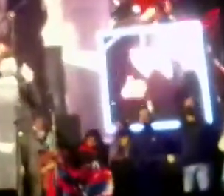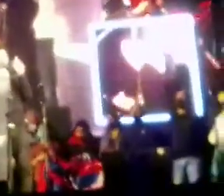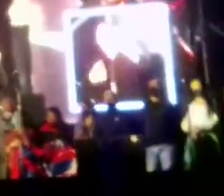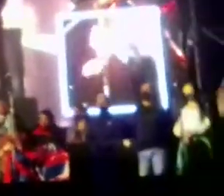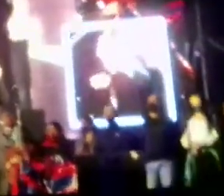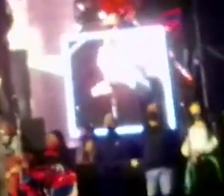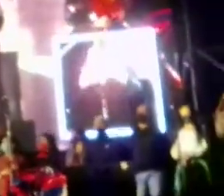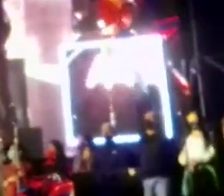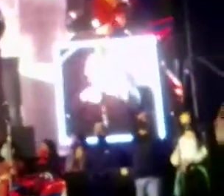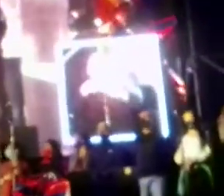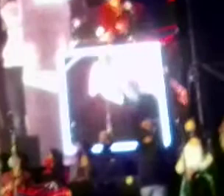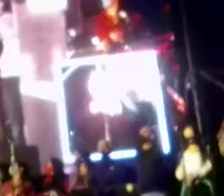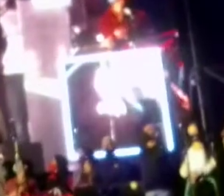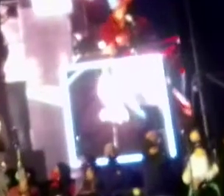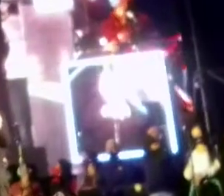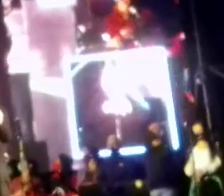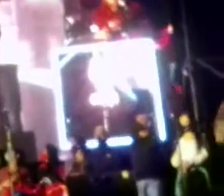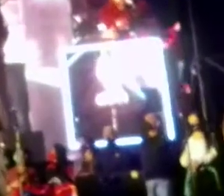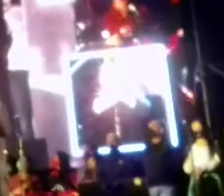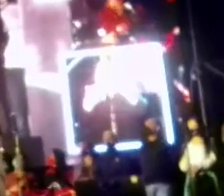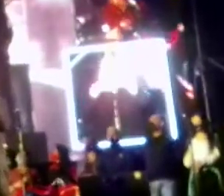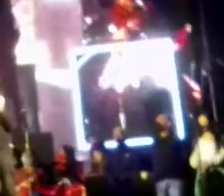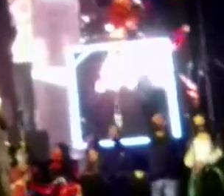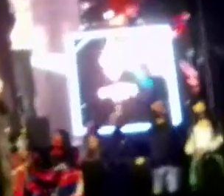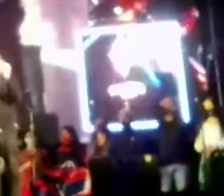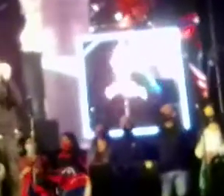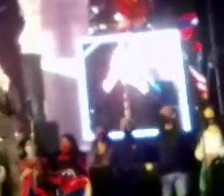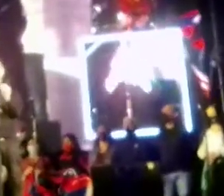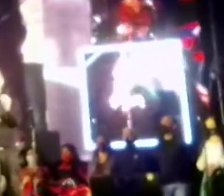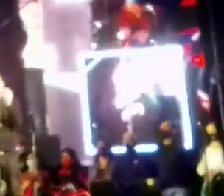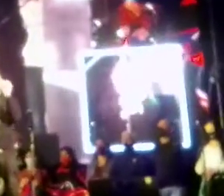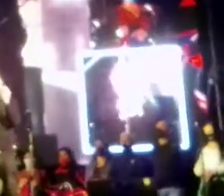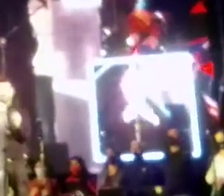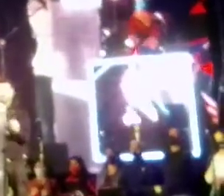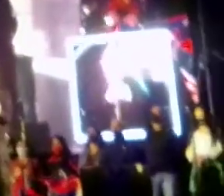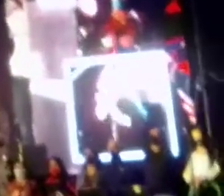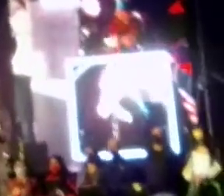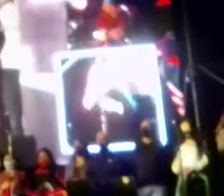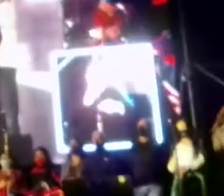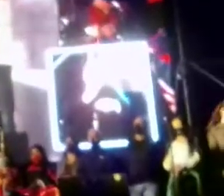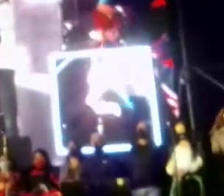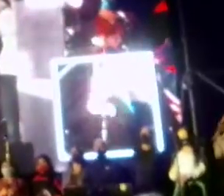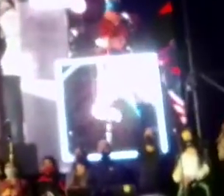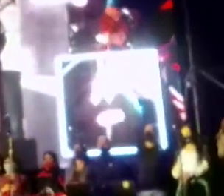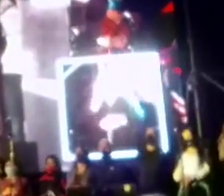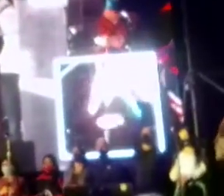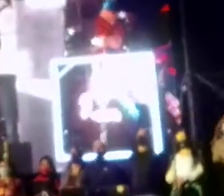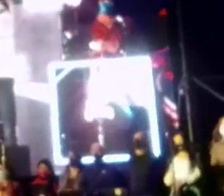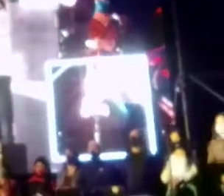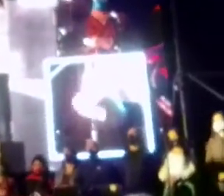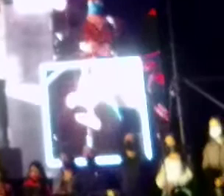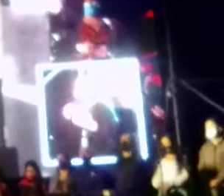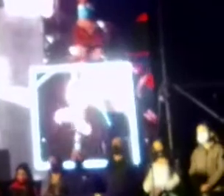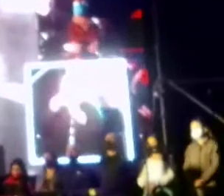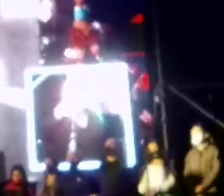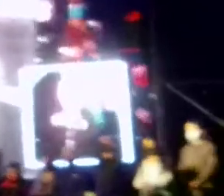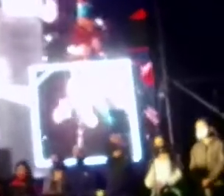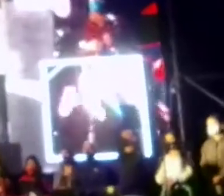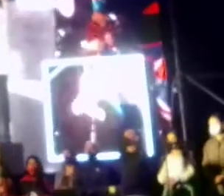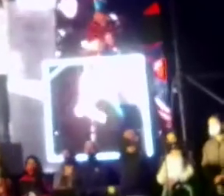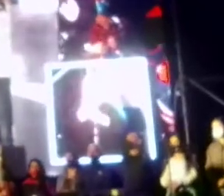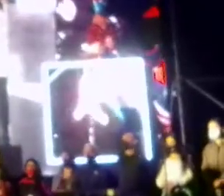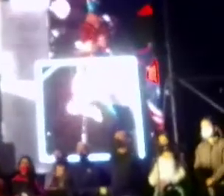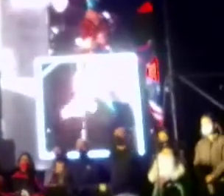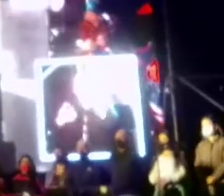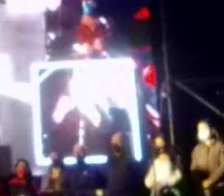las normas tienen algo en común que ya señalamos antes. Van en contra de instituciones, normas, conquistas